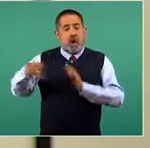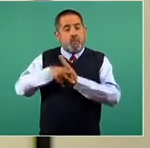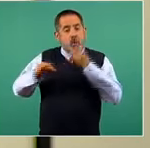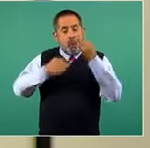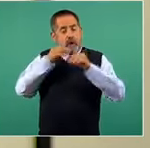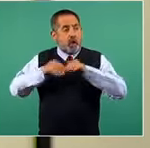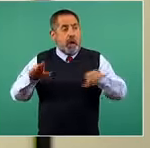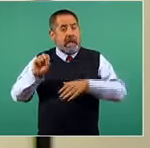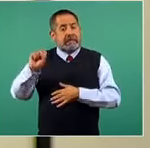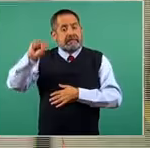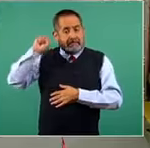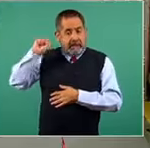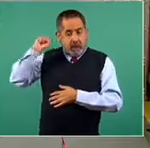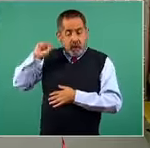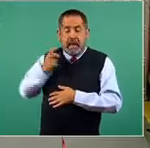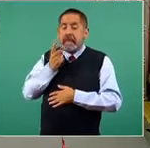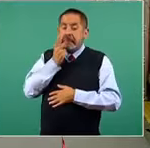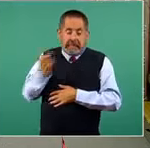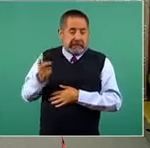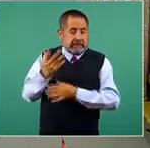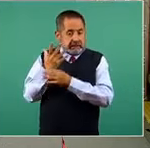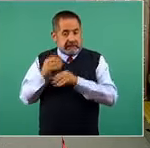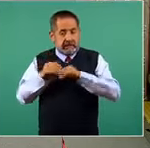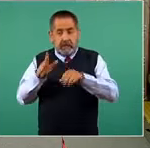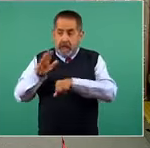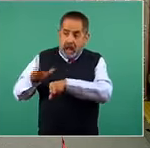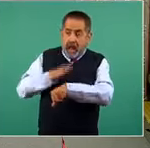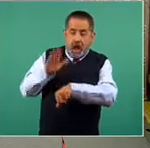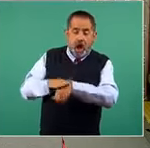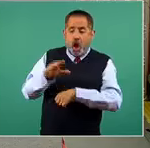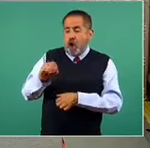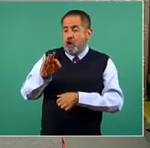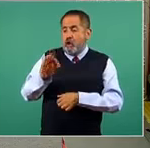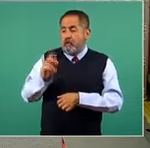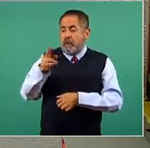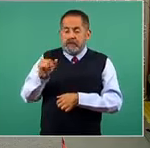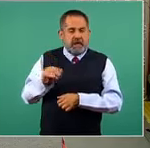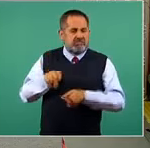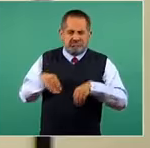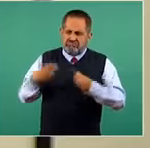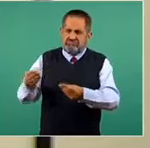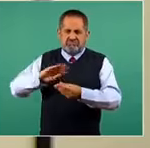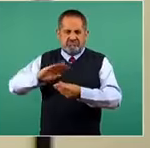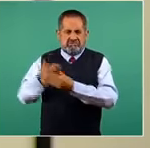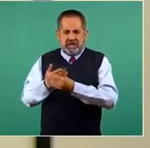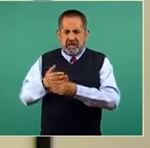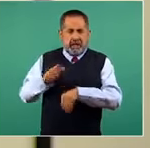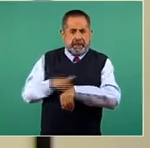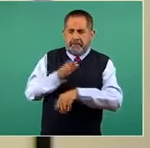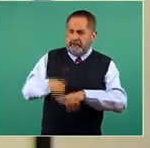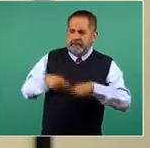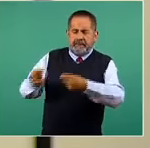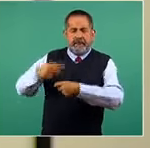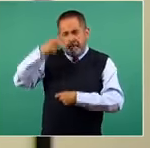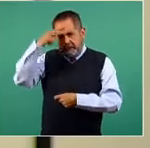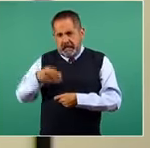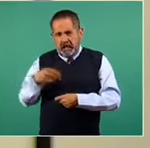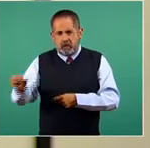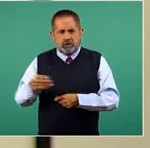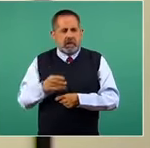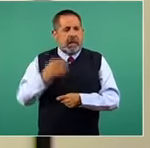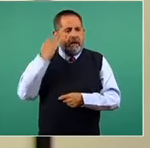boletín el sábado en el que decía que para la aprobación de COFEPRIS se entregaron a las autoridades mexicanas resultados de la